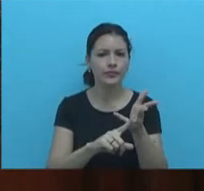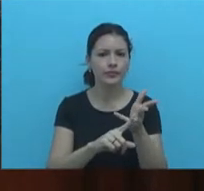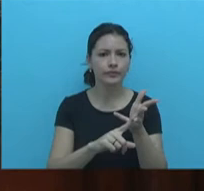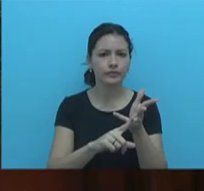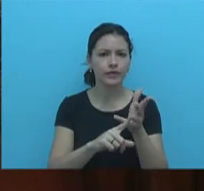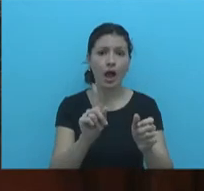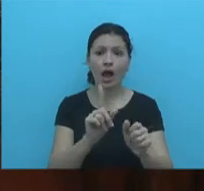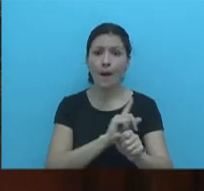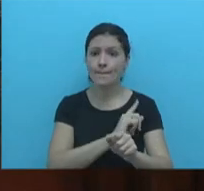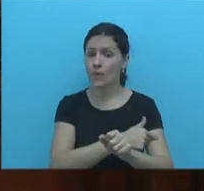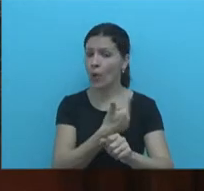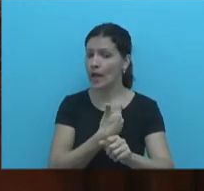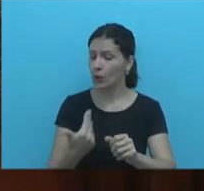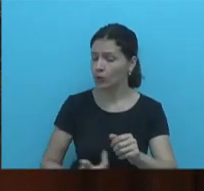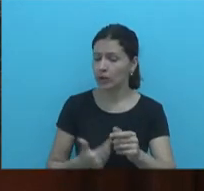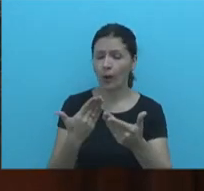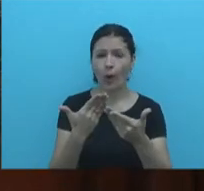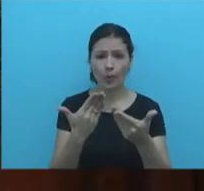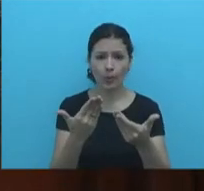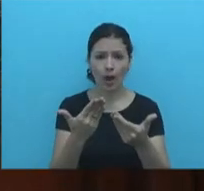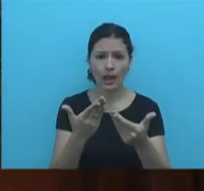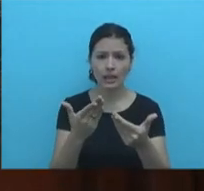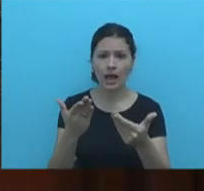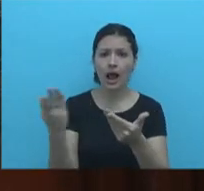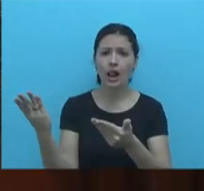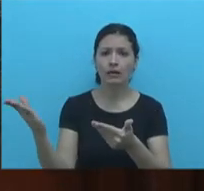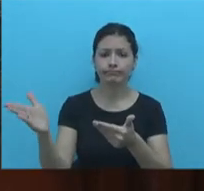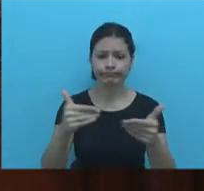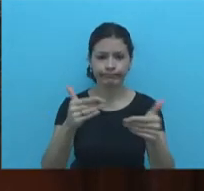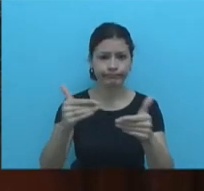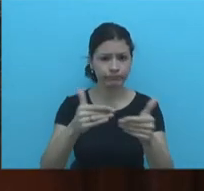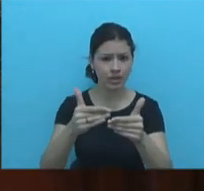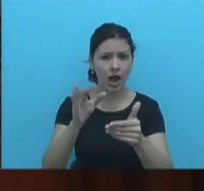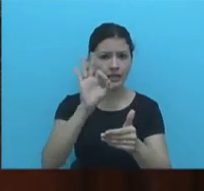el Poder Ejecutivo provenientes de la recaudación de la suma de un